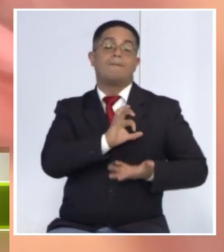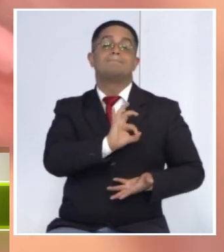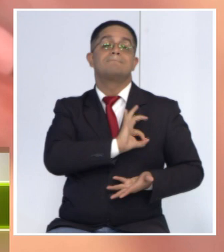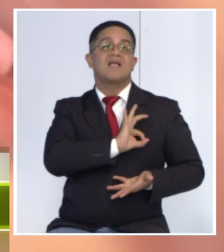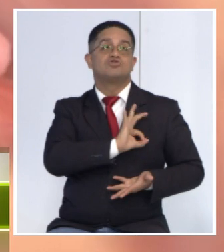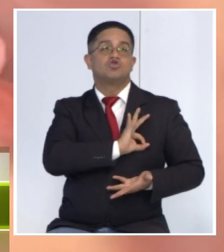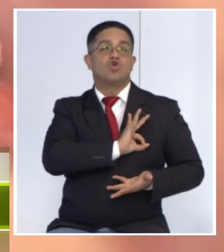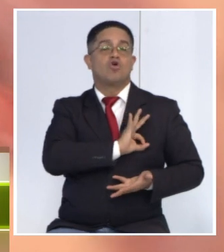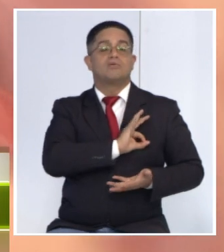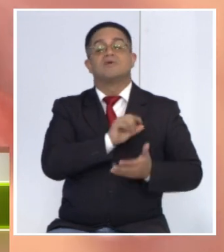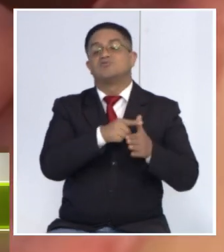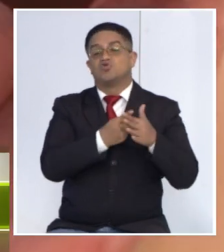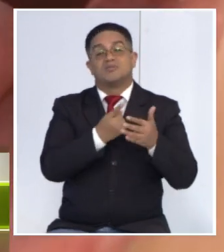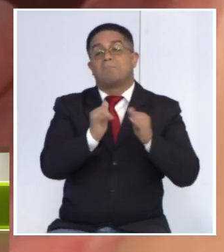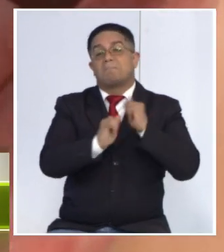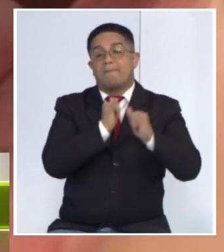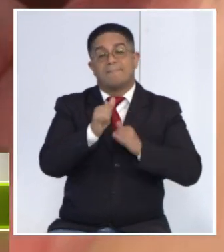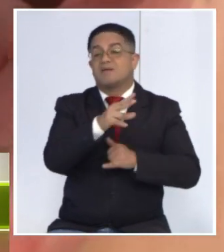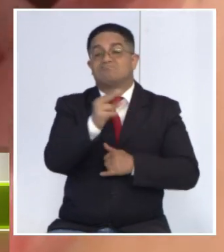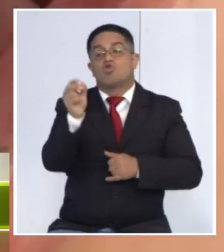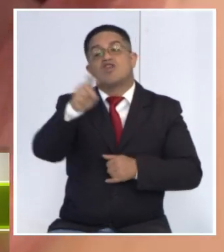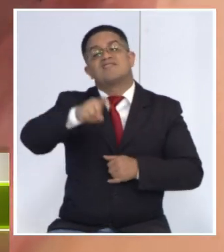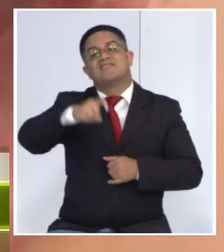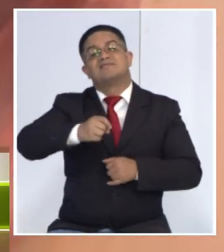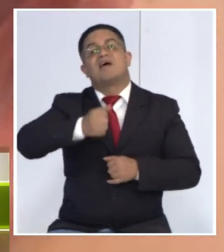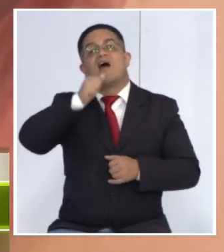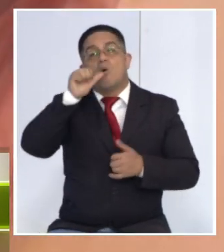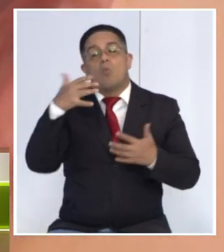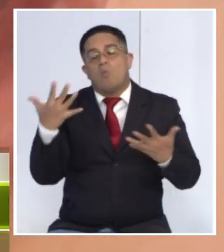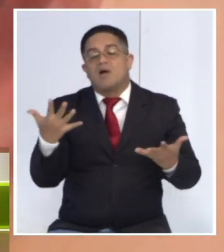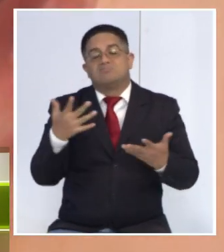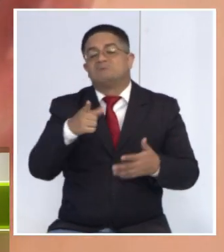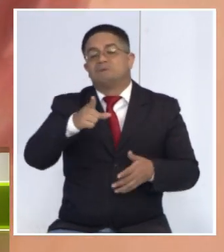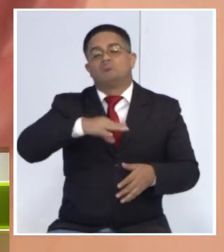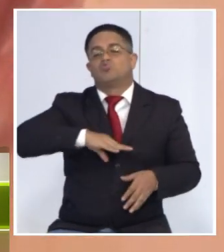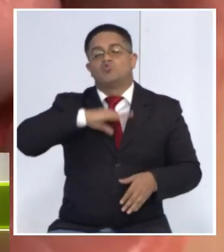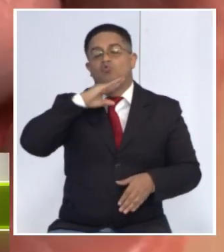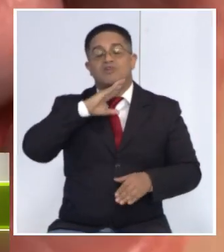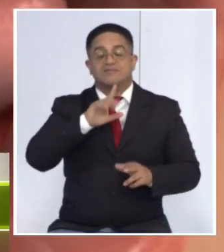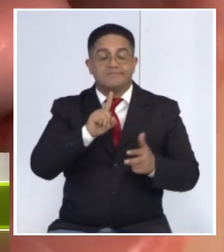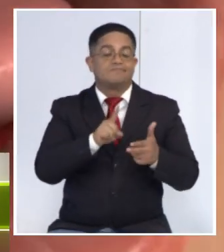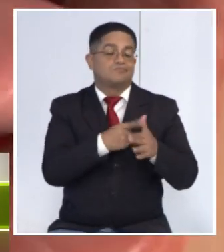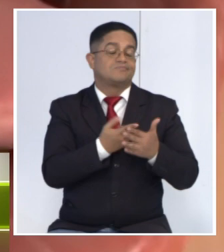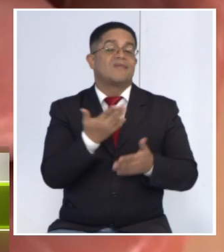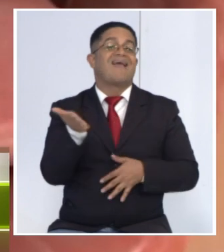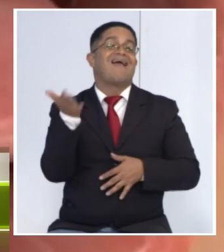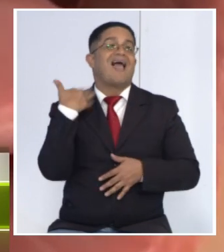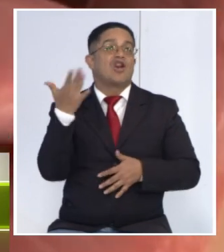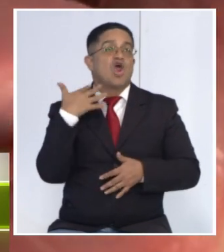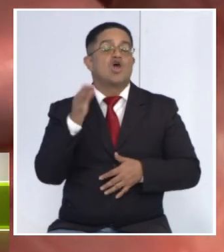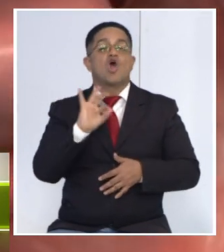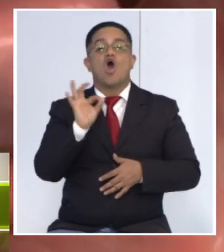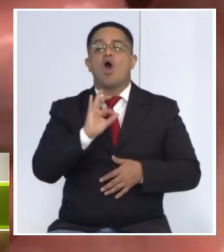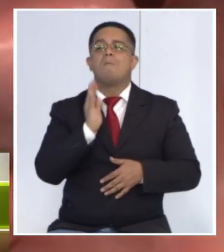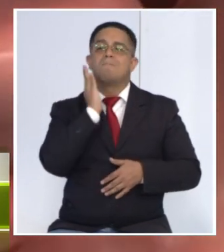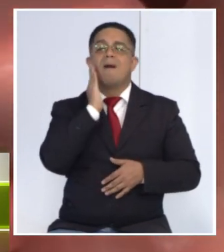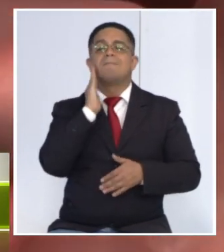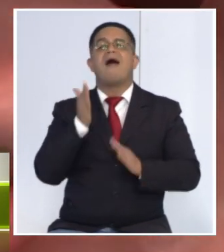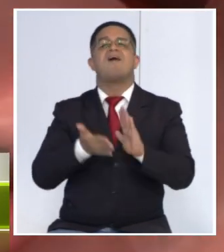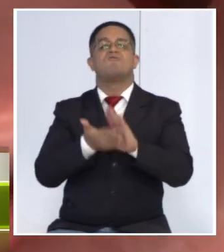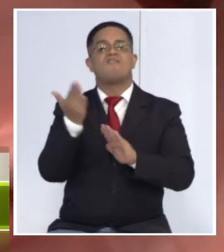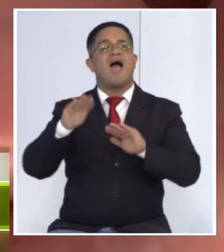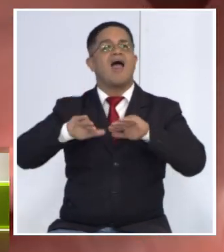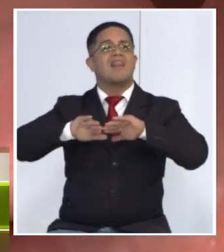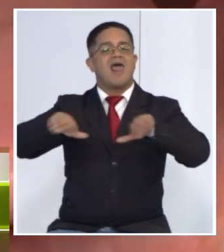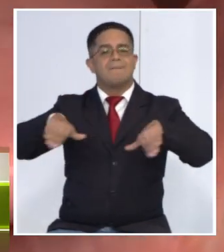no necesitan agua, todo el agua está en la leche. Es más, en las épocas de calor o cuando las mamás se van para la playa, le dicen